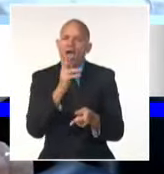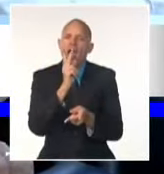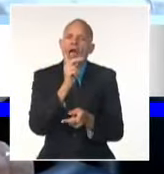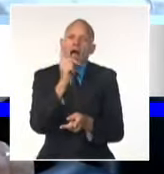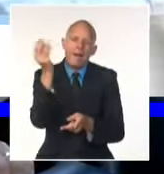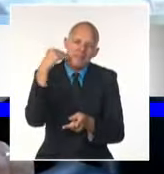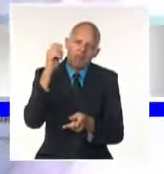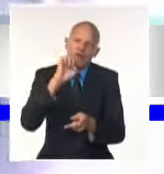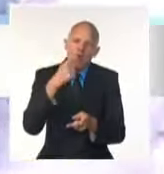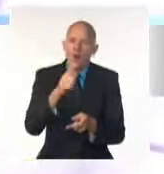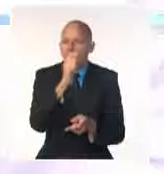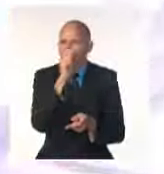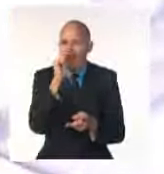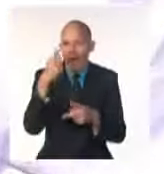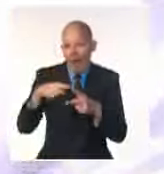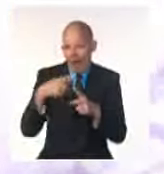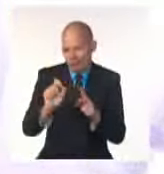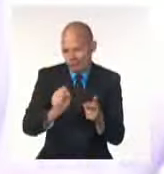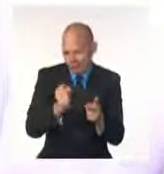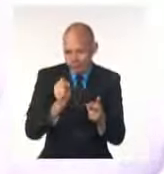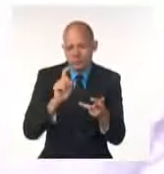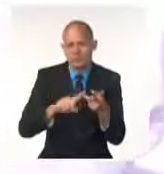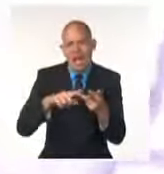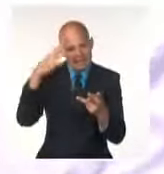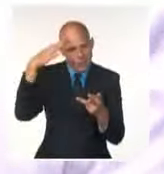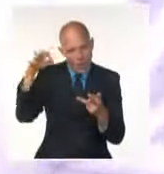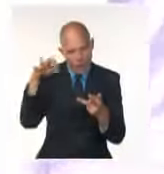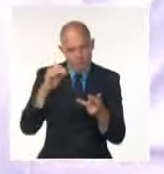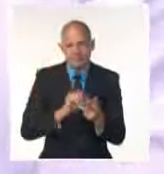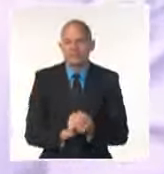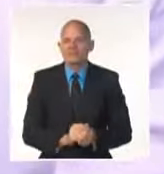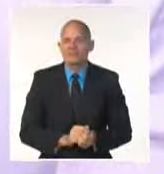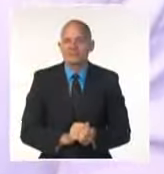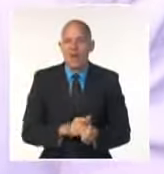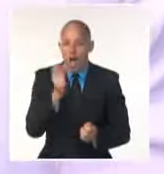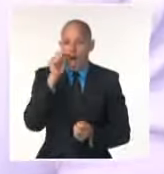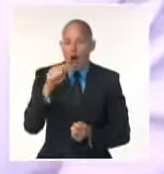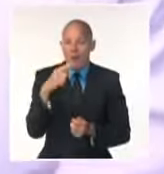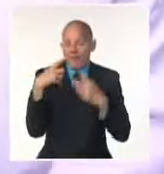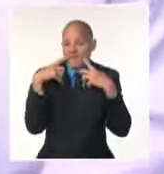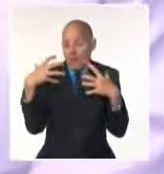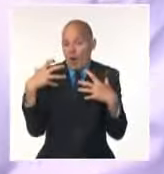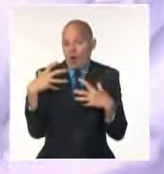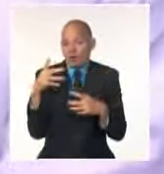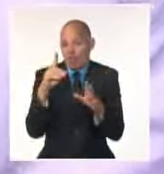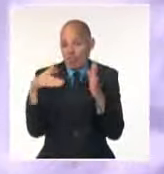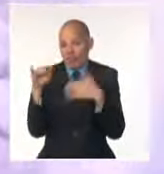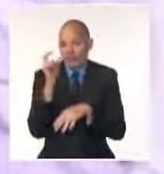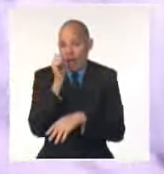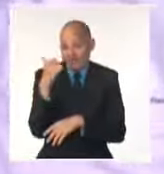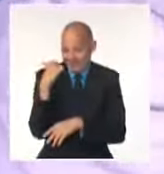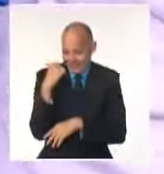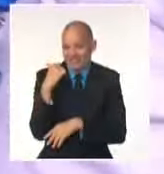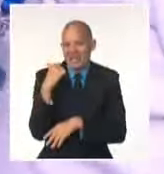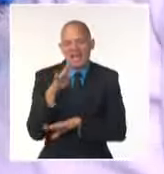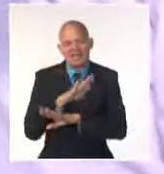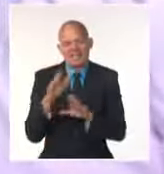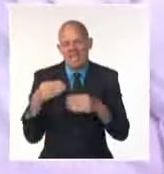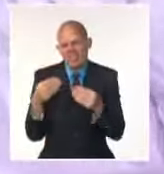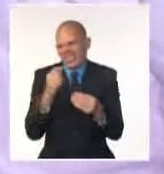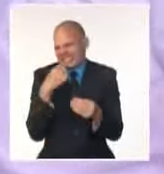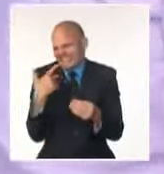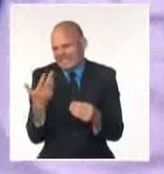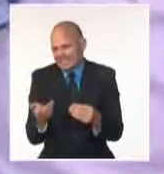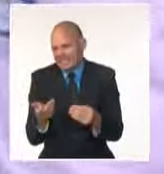psicología. Precisamente a uno de los más prestigiosos profesionales de esta área, el doctor Luis Gustavo González Carballido, se le